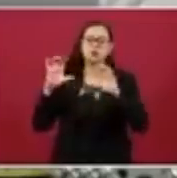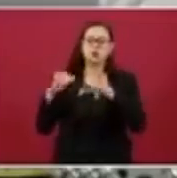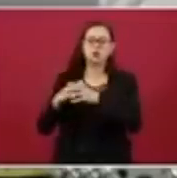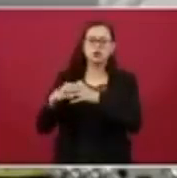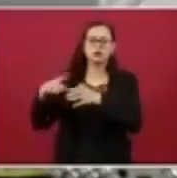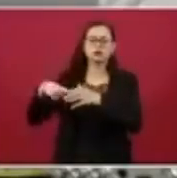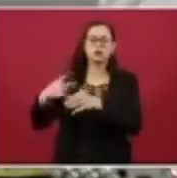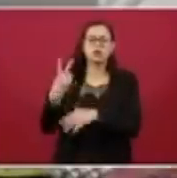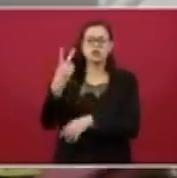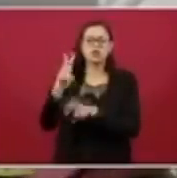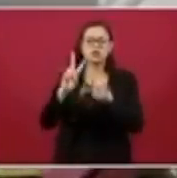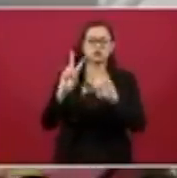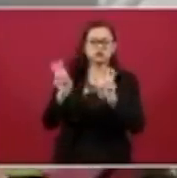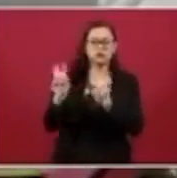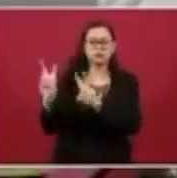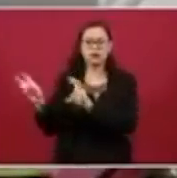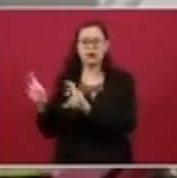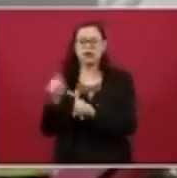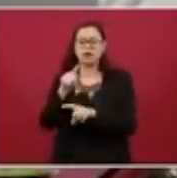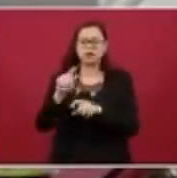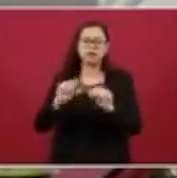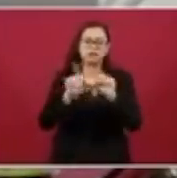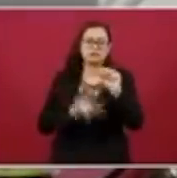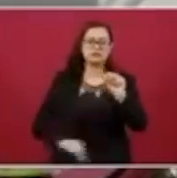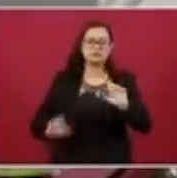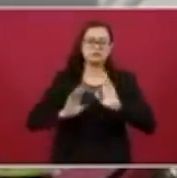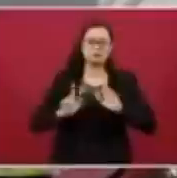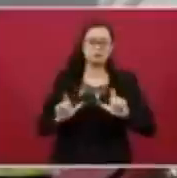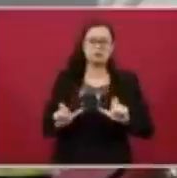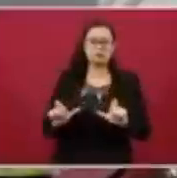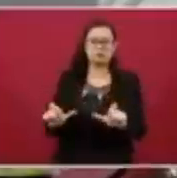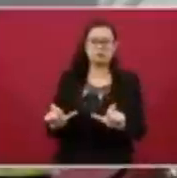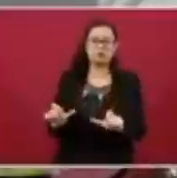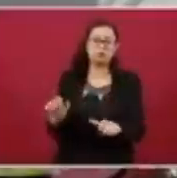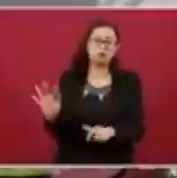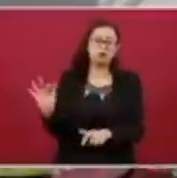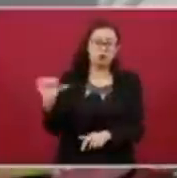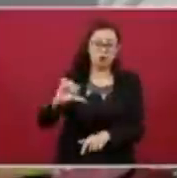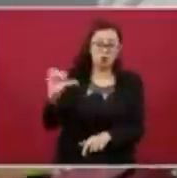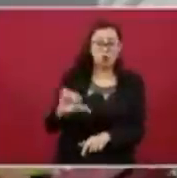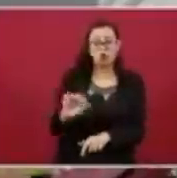dos temas, el de la Guardia Nacional hoy, posiblemente se apruebe